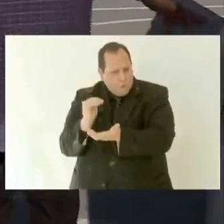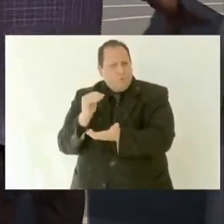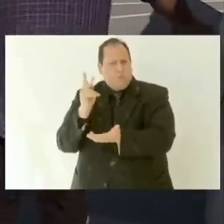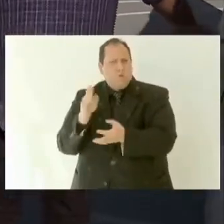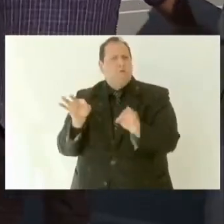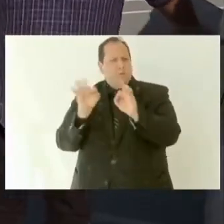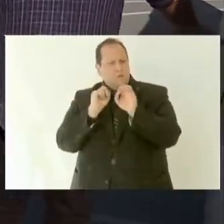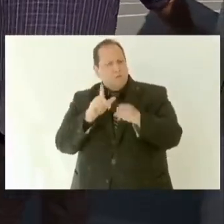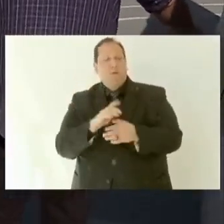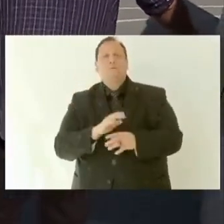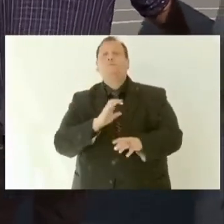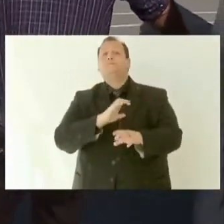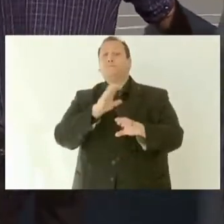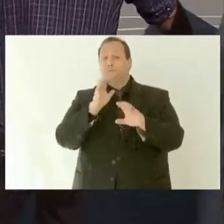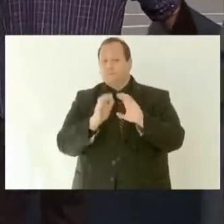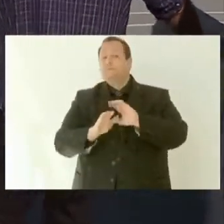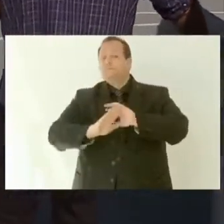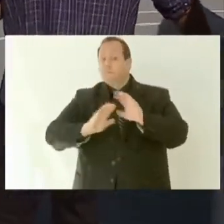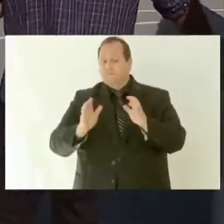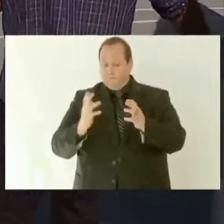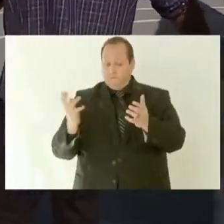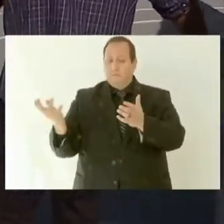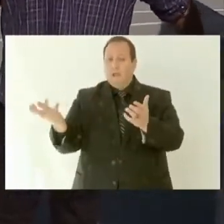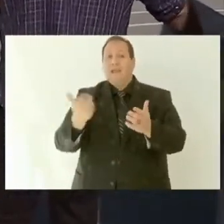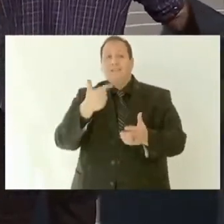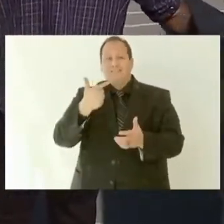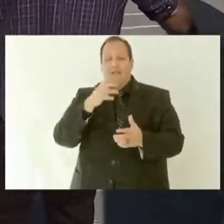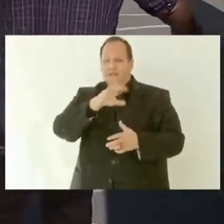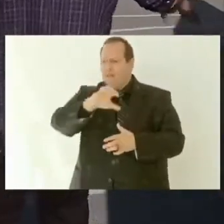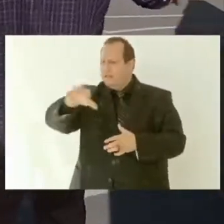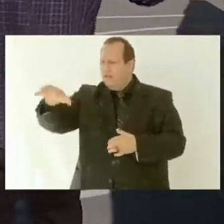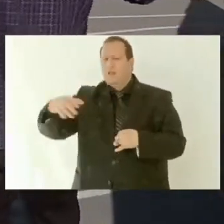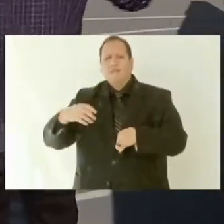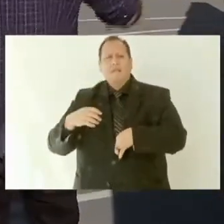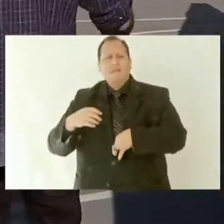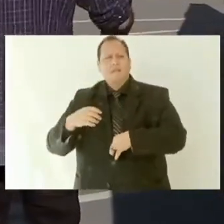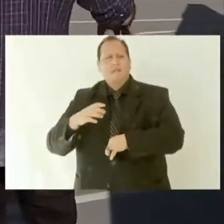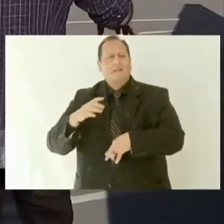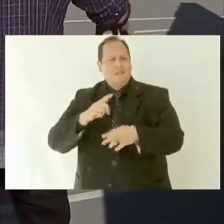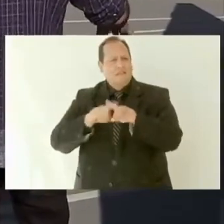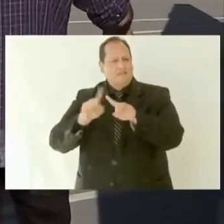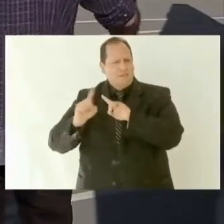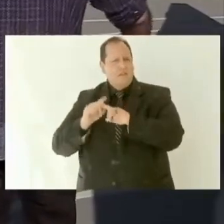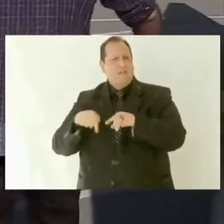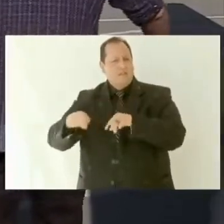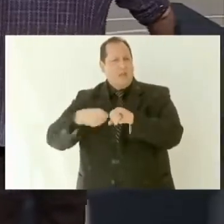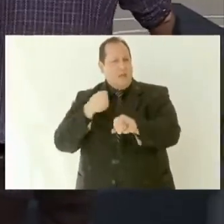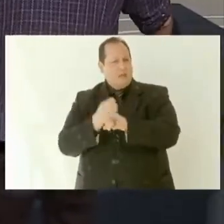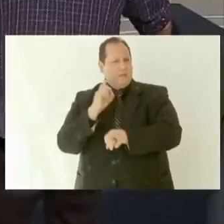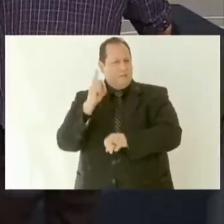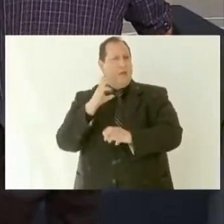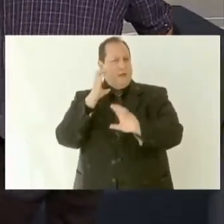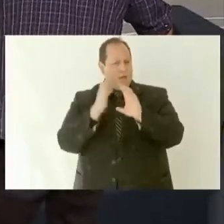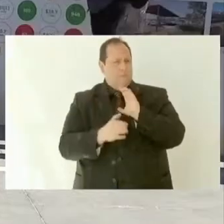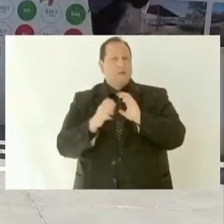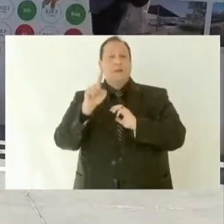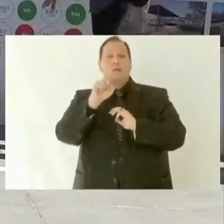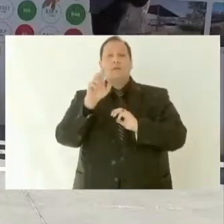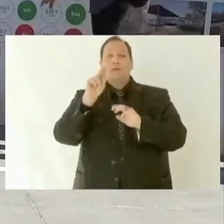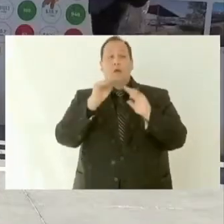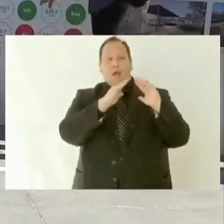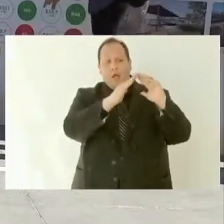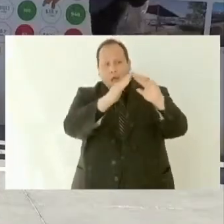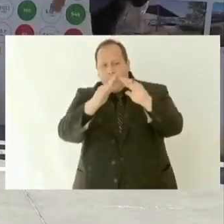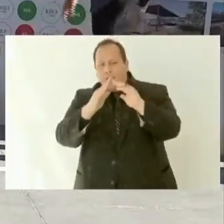importante, se están terminando de realizar 7 obras. Son 7 obras que se concluyen este año, en diciembre, 180 viviendas